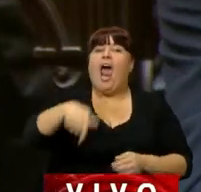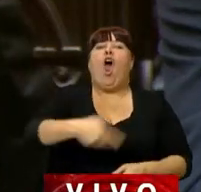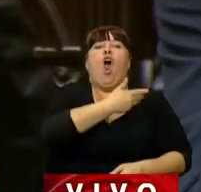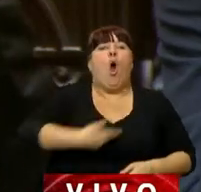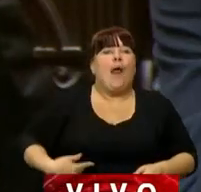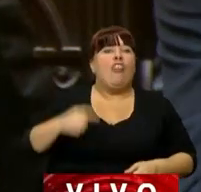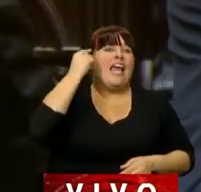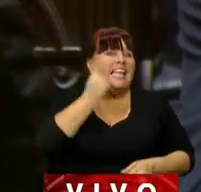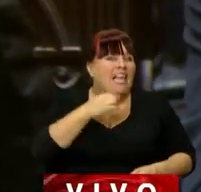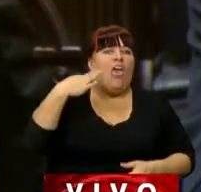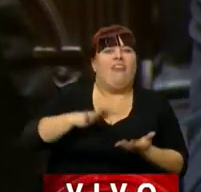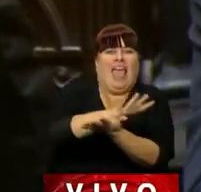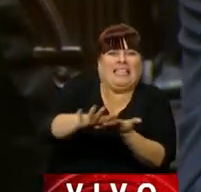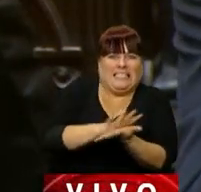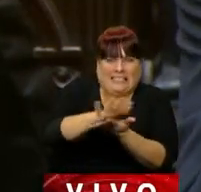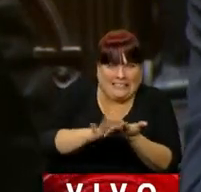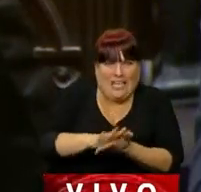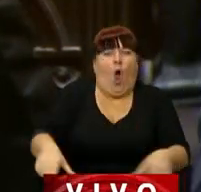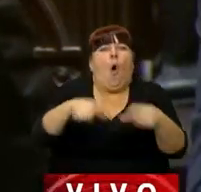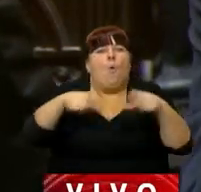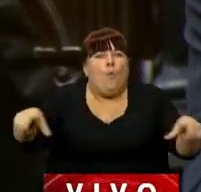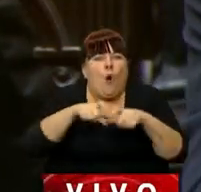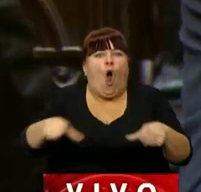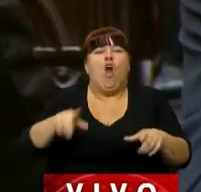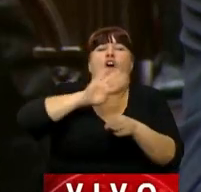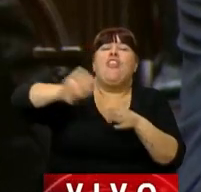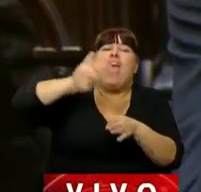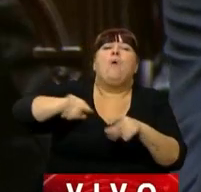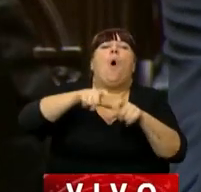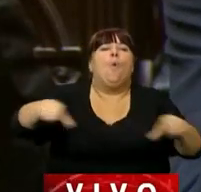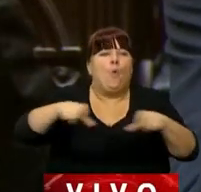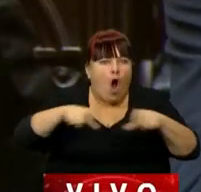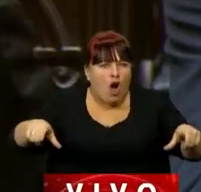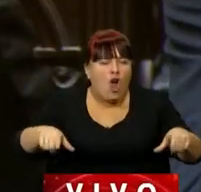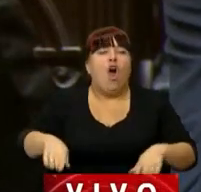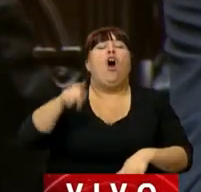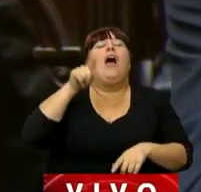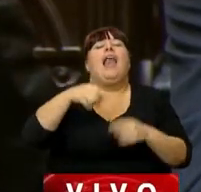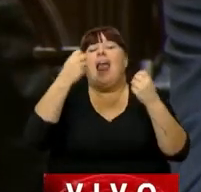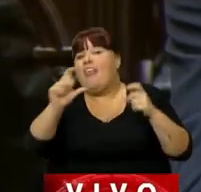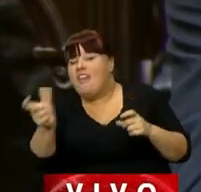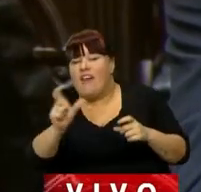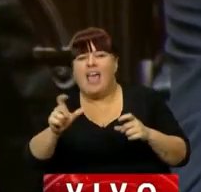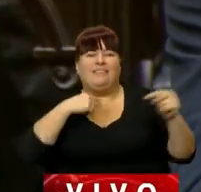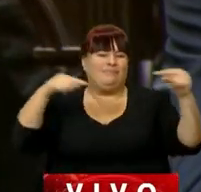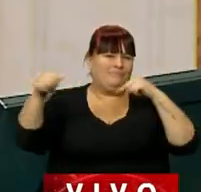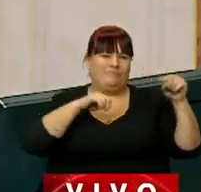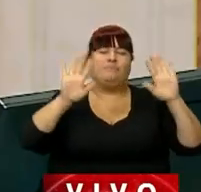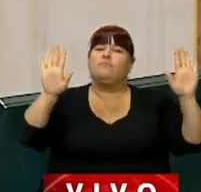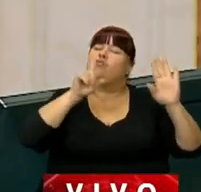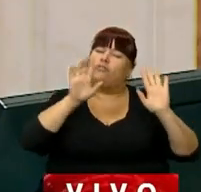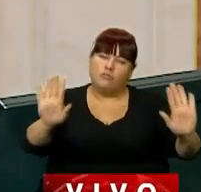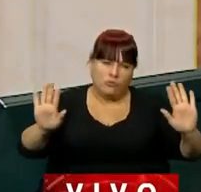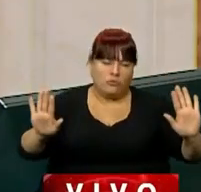actual gobernador tuvo que poder y démonos en esto y el estado y mudado